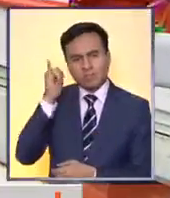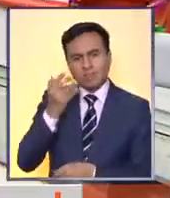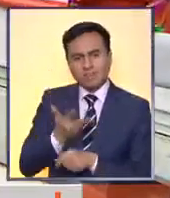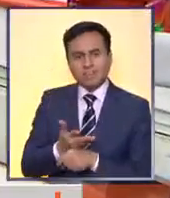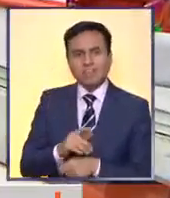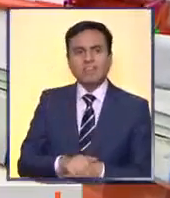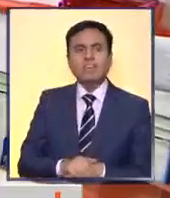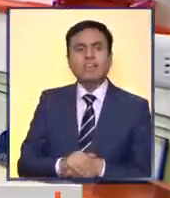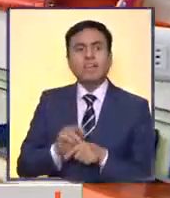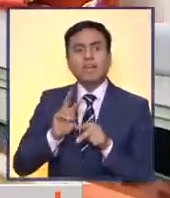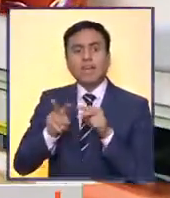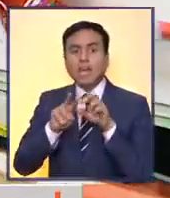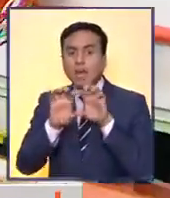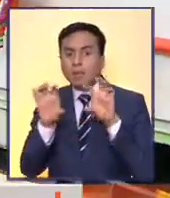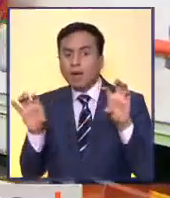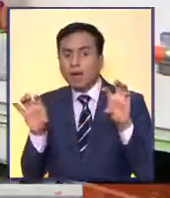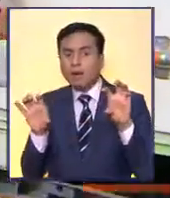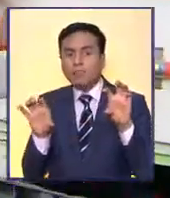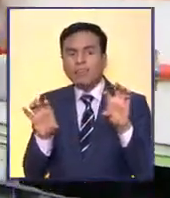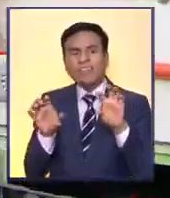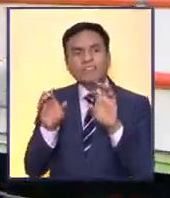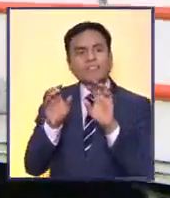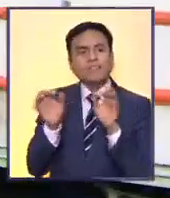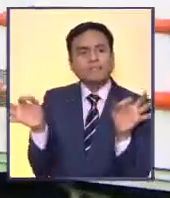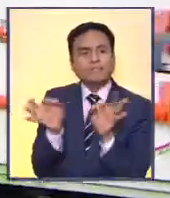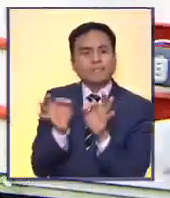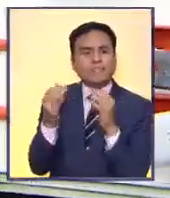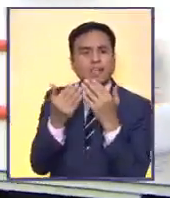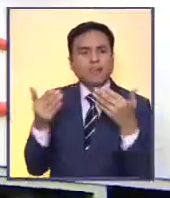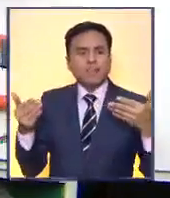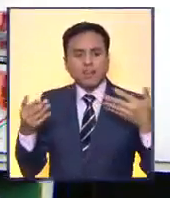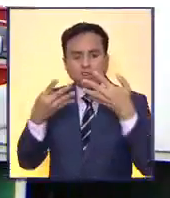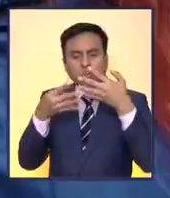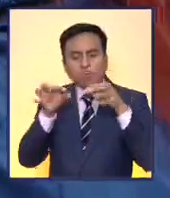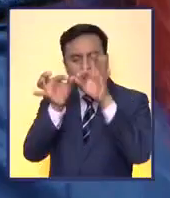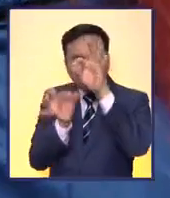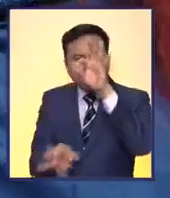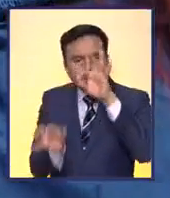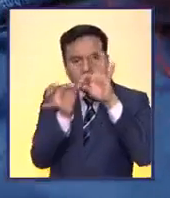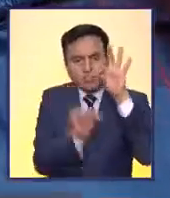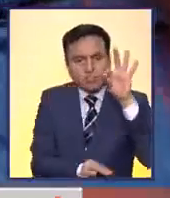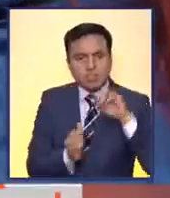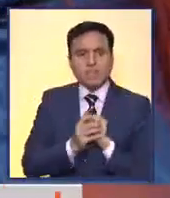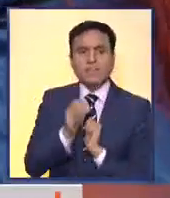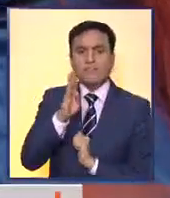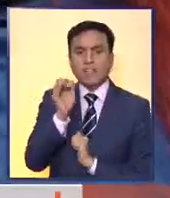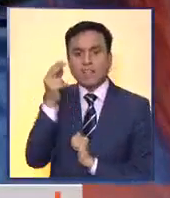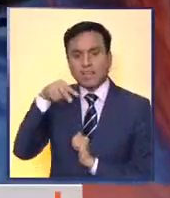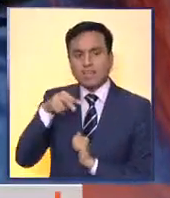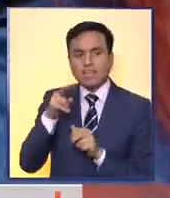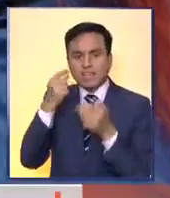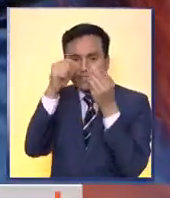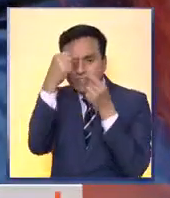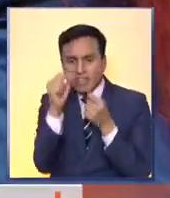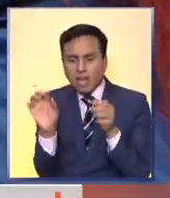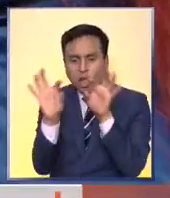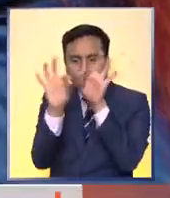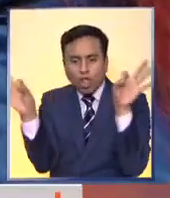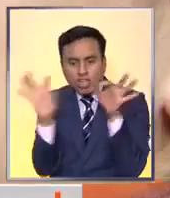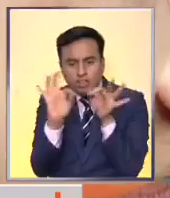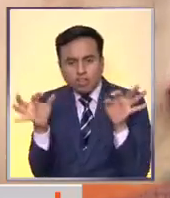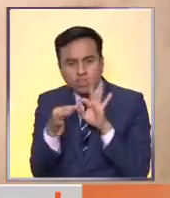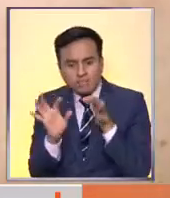colocando el empaime, el tablero, las canalizaciones. Belén revisa las últimas conexiones que